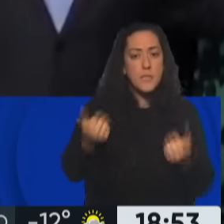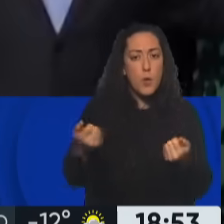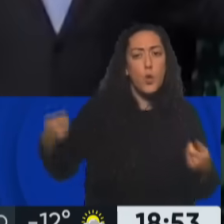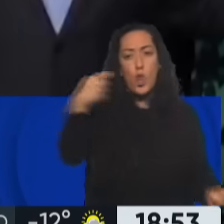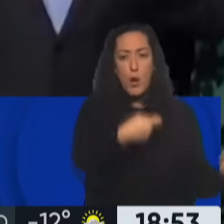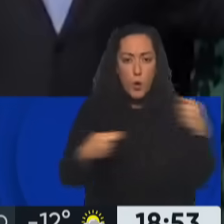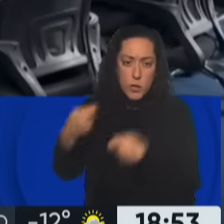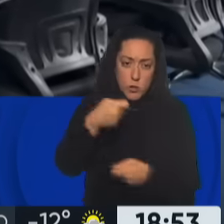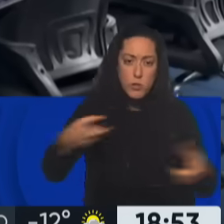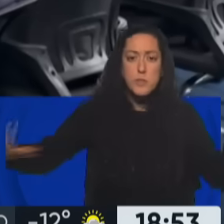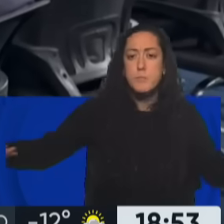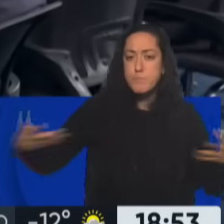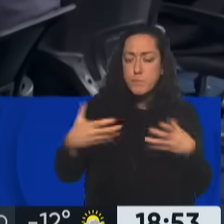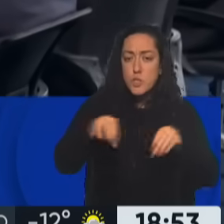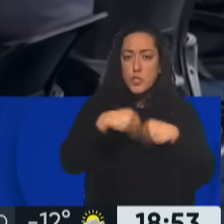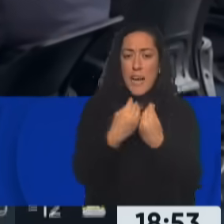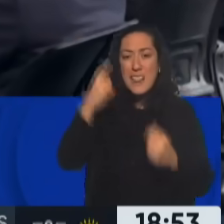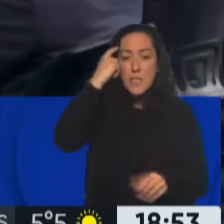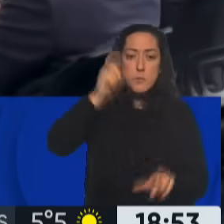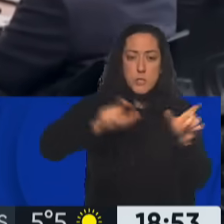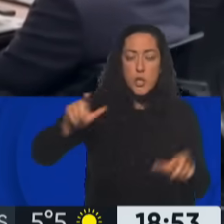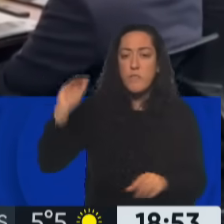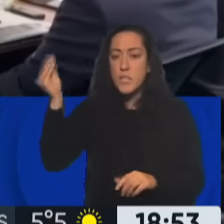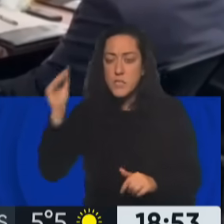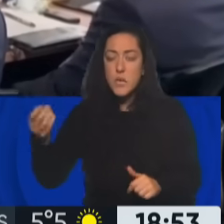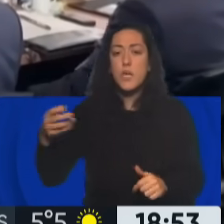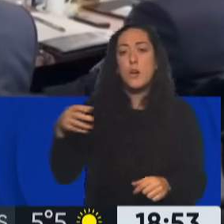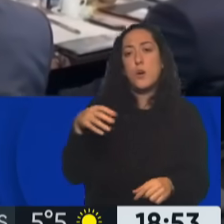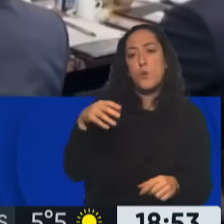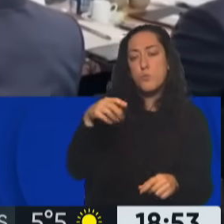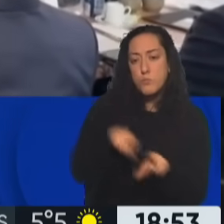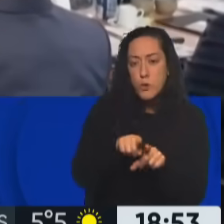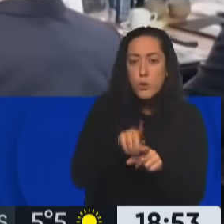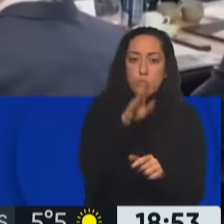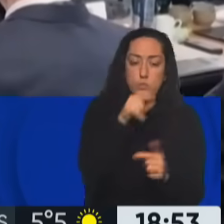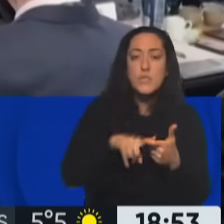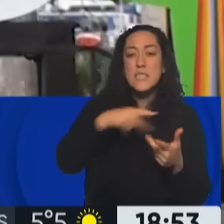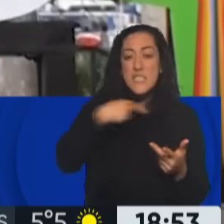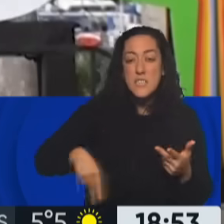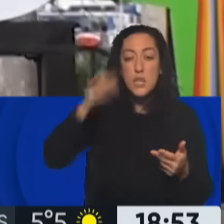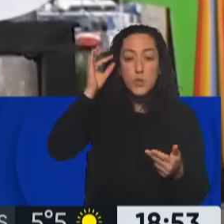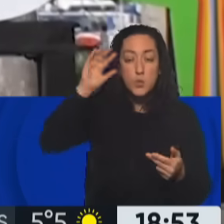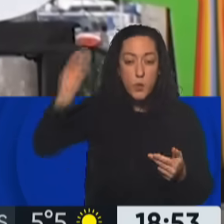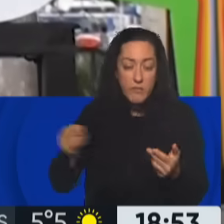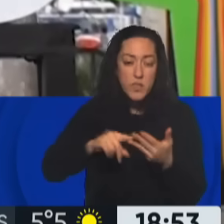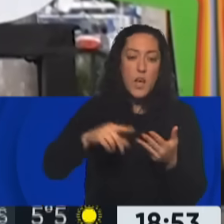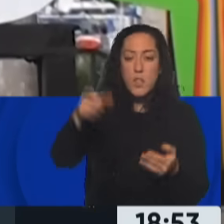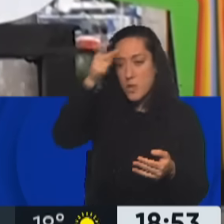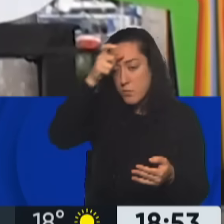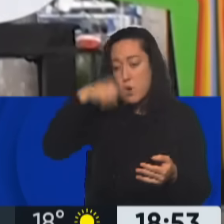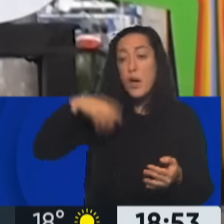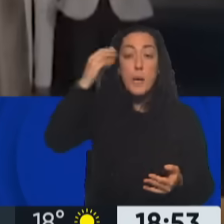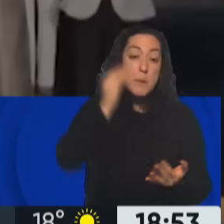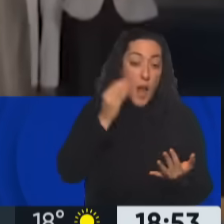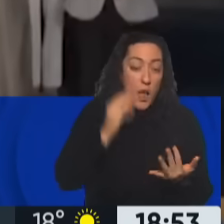El bloque hoy cuenta con 10 miembros: Brasil, Rusia, India, China, Sudáfrica, Egipto, Emiratos